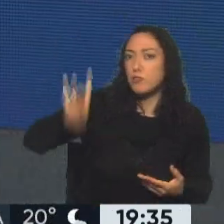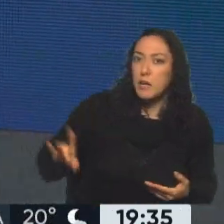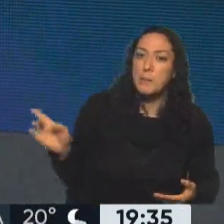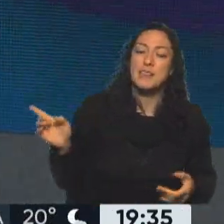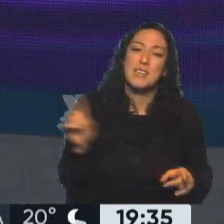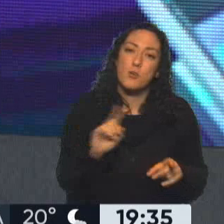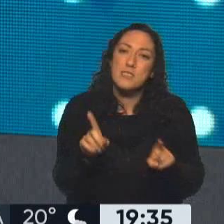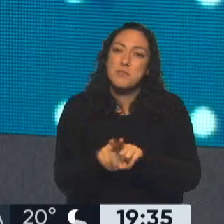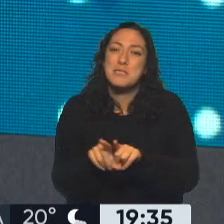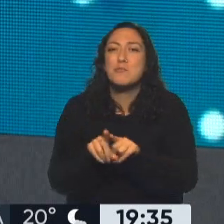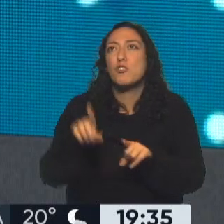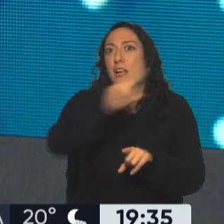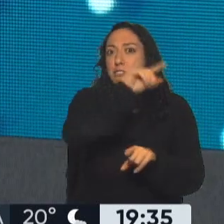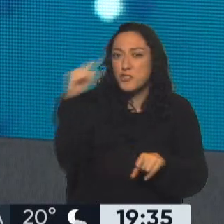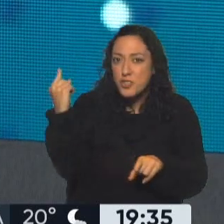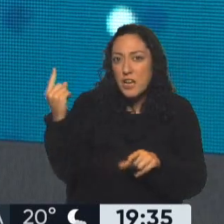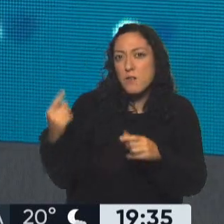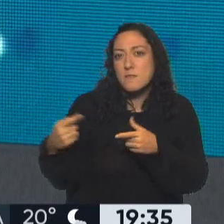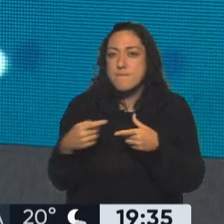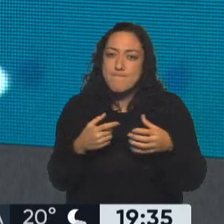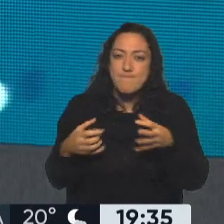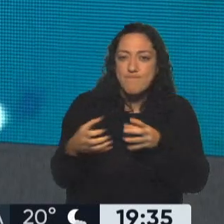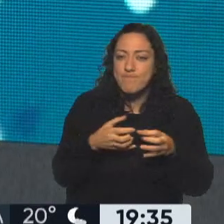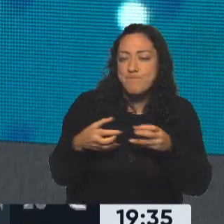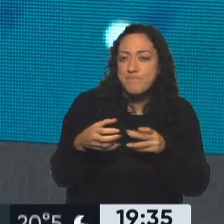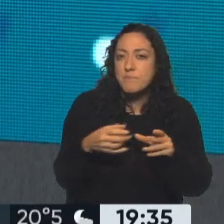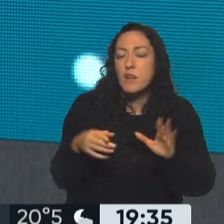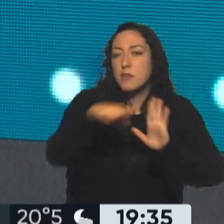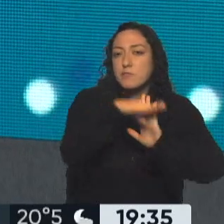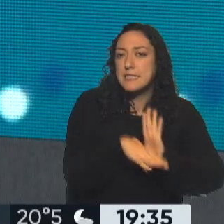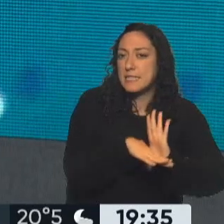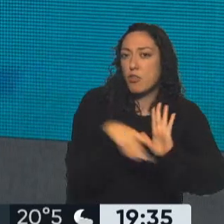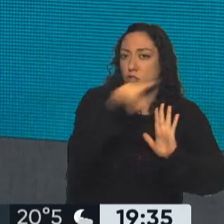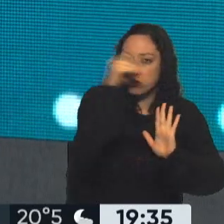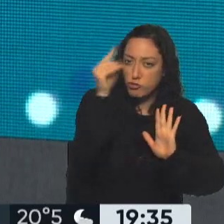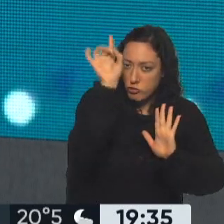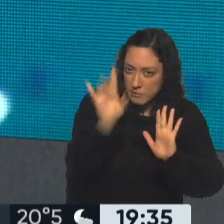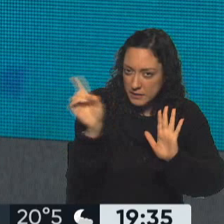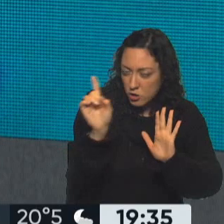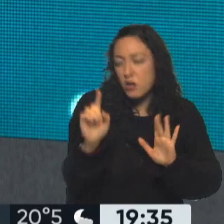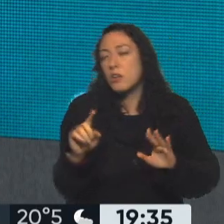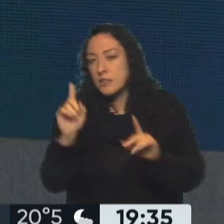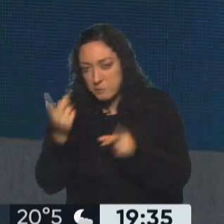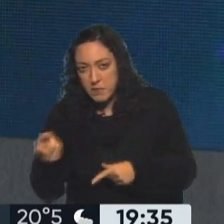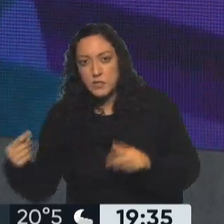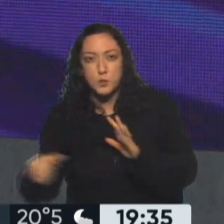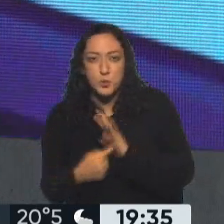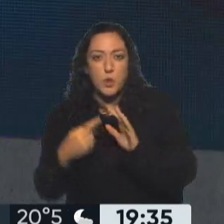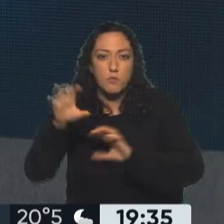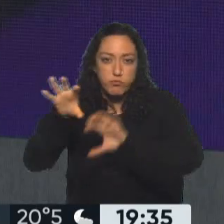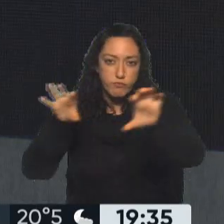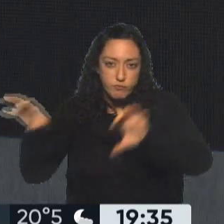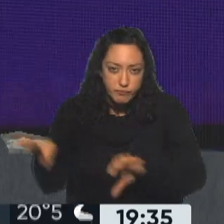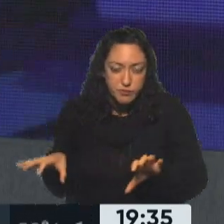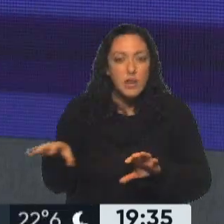como veíamos a nivel nacional, se está dirimiendo el armado nacional, como veíamos en el informe, sino que también se está dirimiendo qué pasa en los distritos,